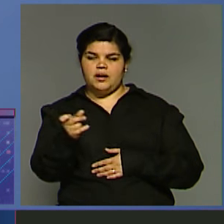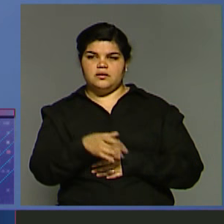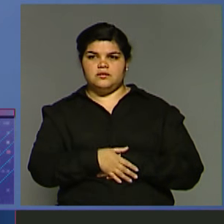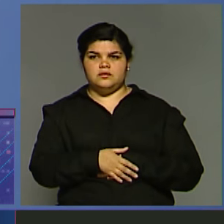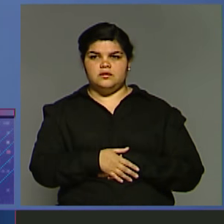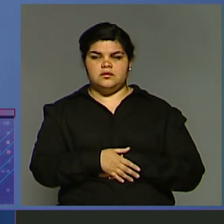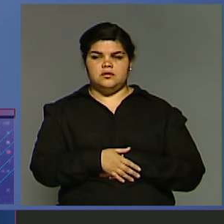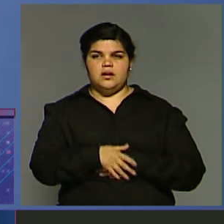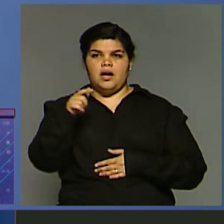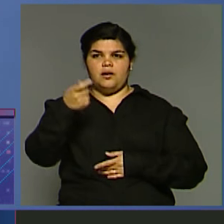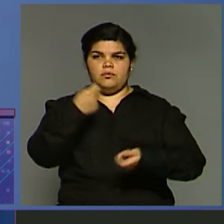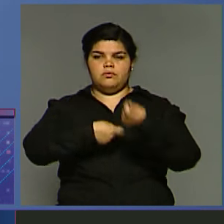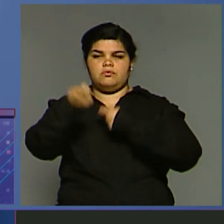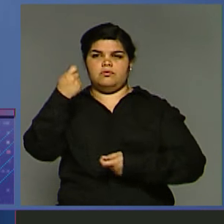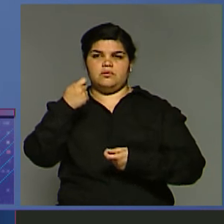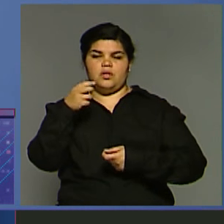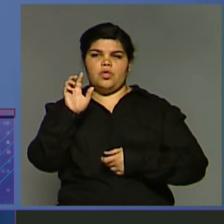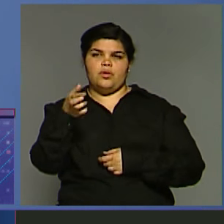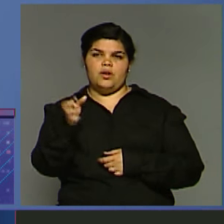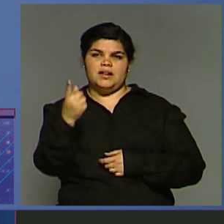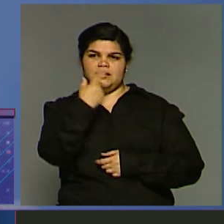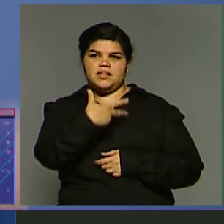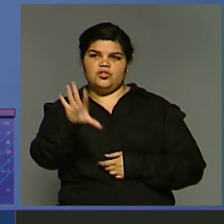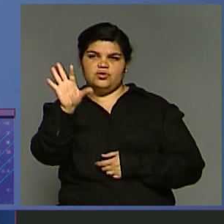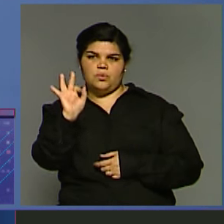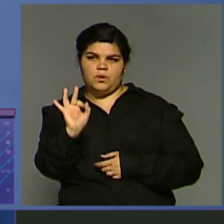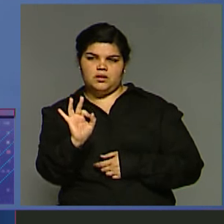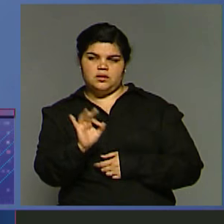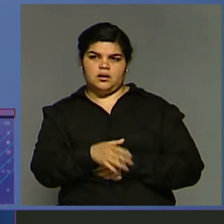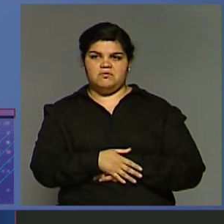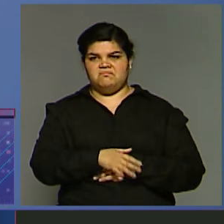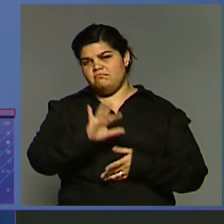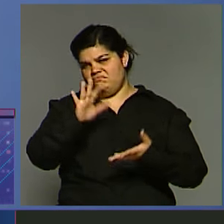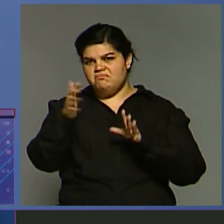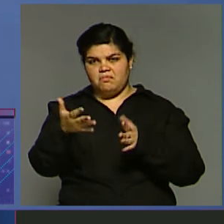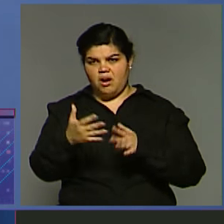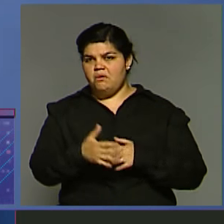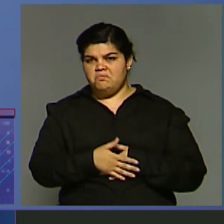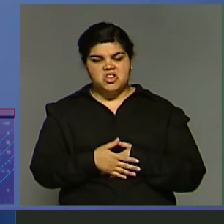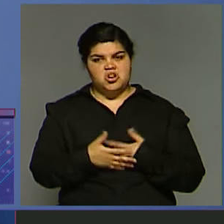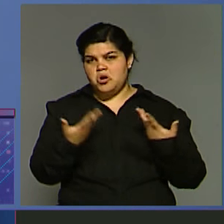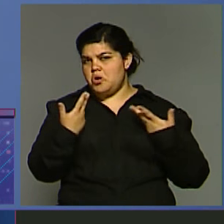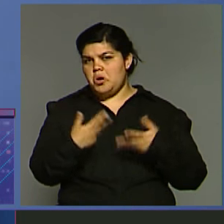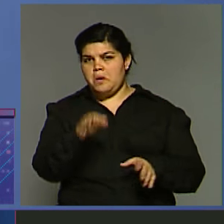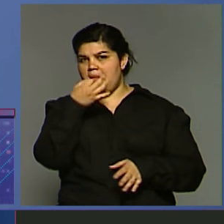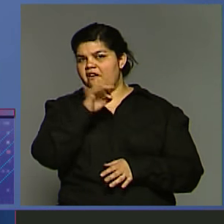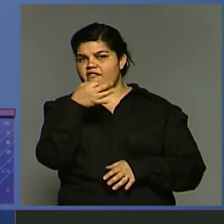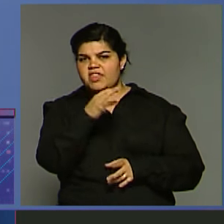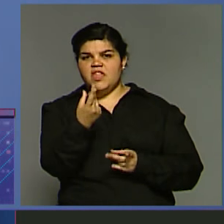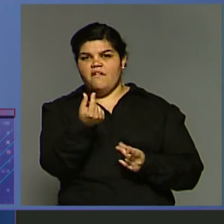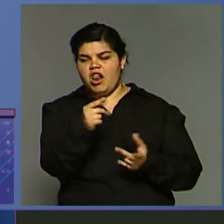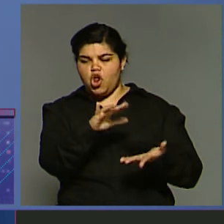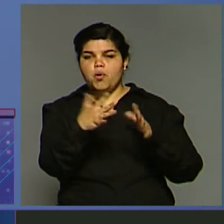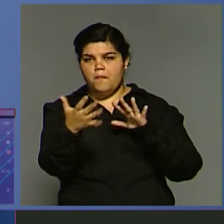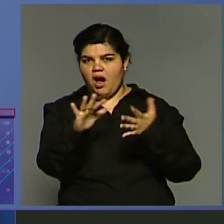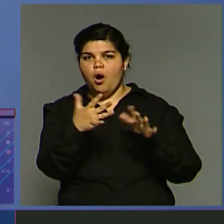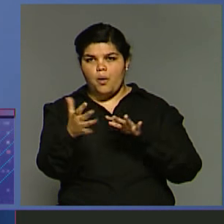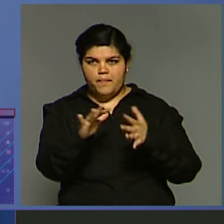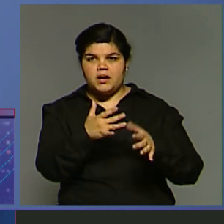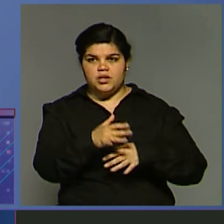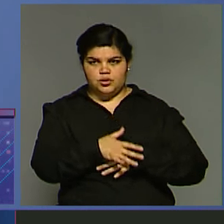lo traspolamos a dólares, son 150, más o menos es lo que normalmente tenemos, o sea, es